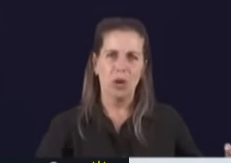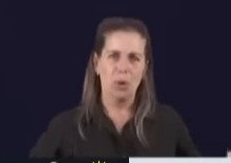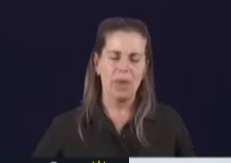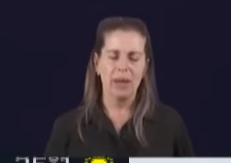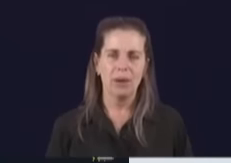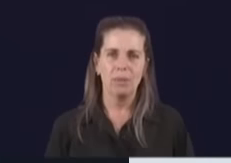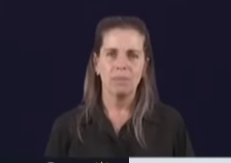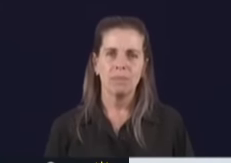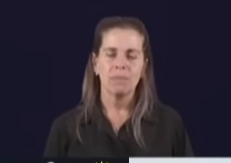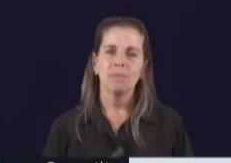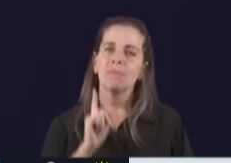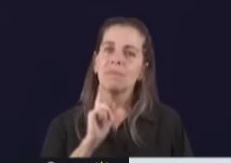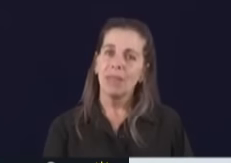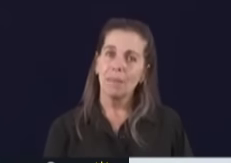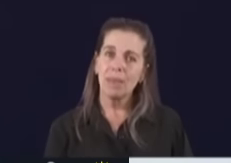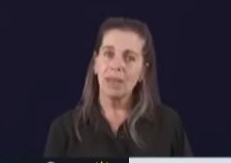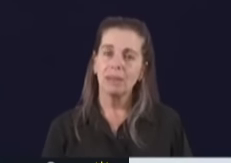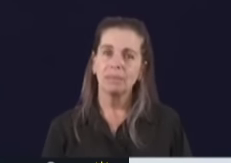También agradecerle